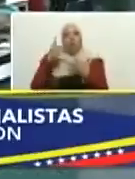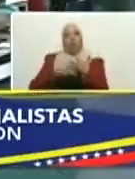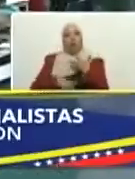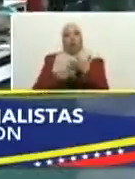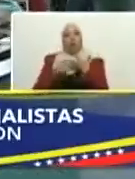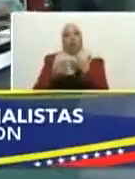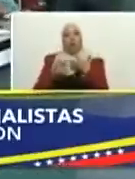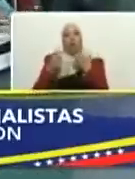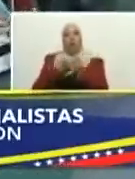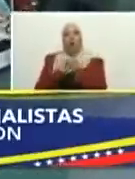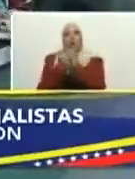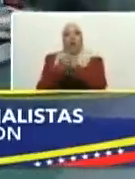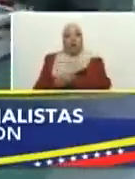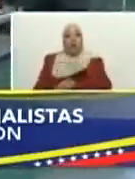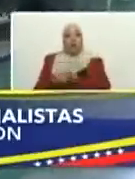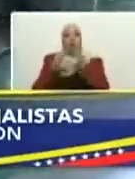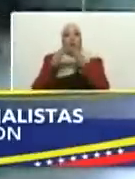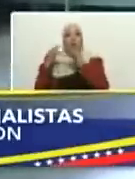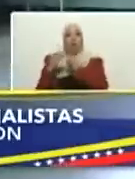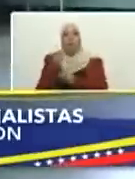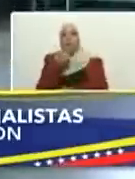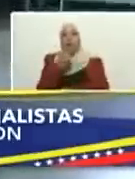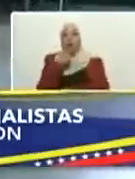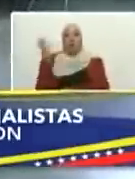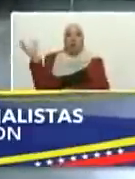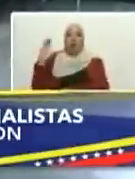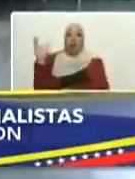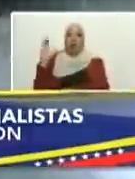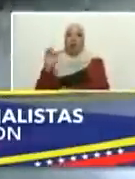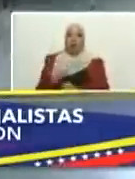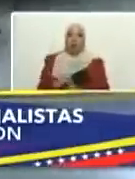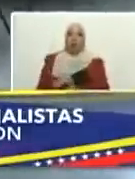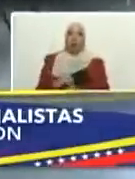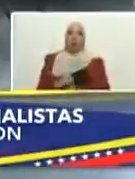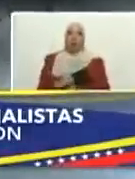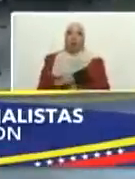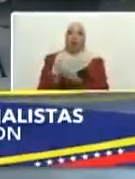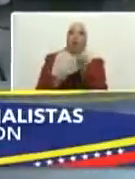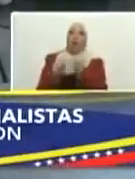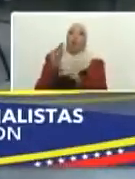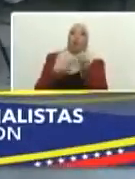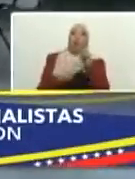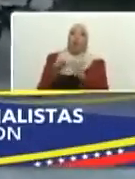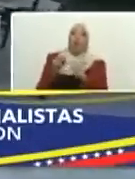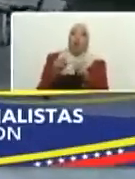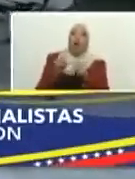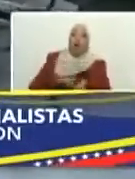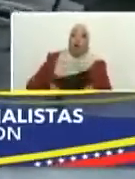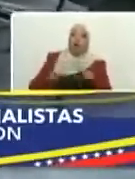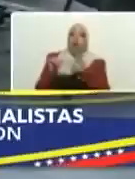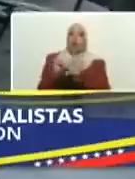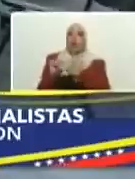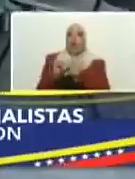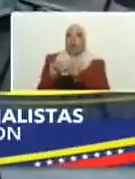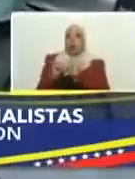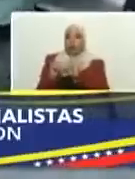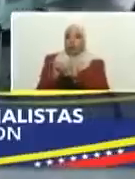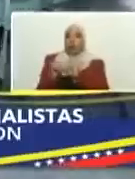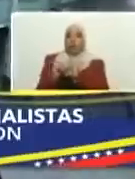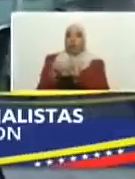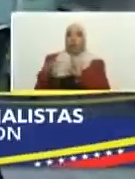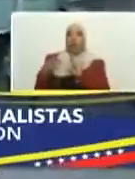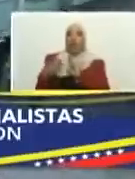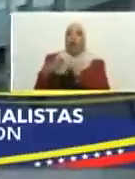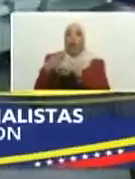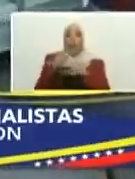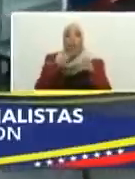de transformación de Mi Caracas Bella Caracas. Y logramos construir en unos sectores cercanos, adyacentes a la base de